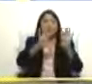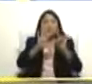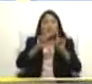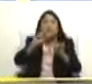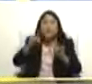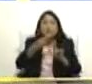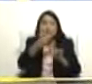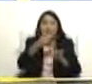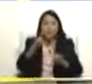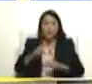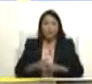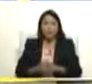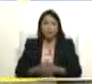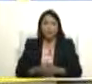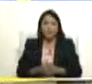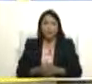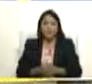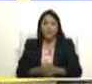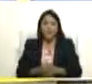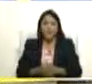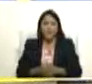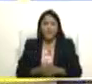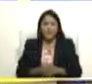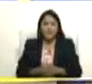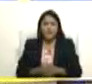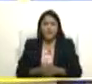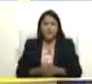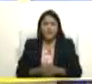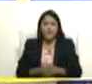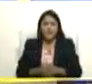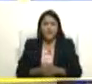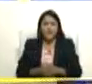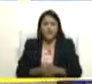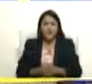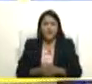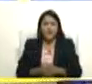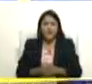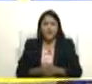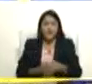96.31. La pregunta sobre la defensa de nuestros mares,